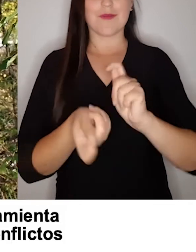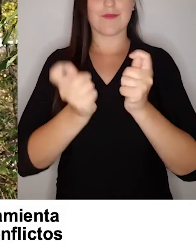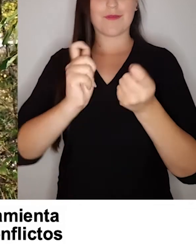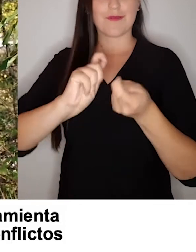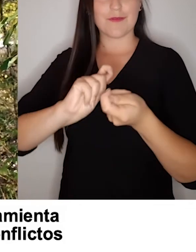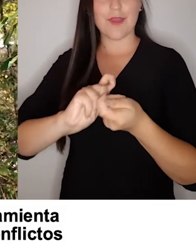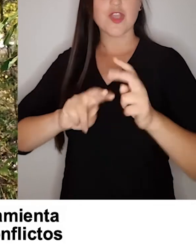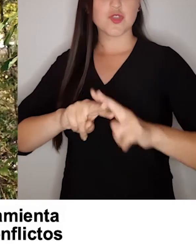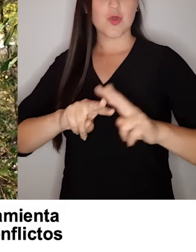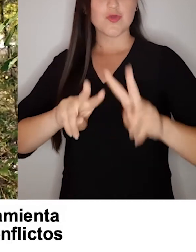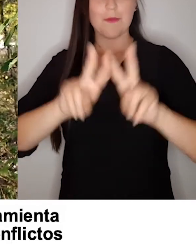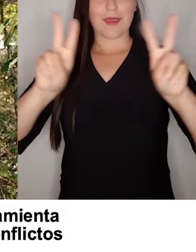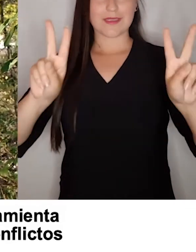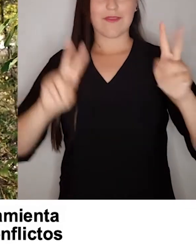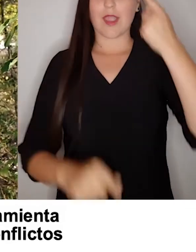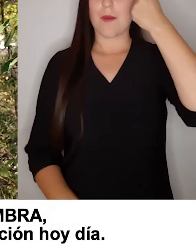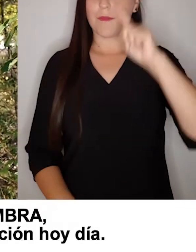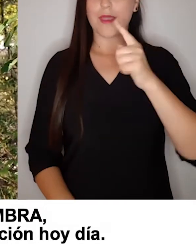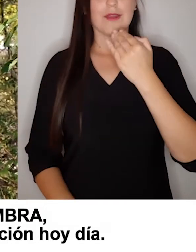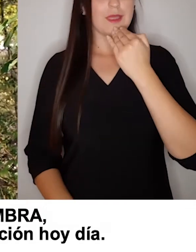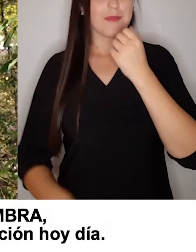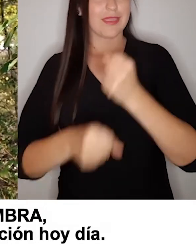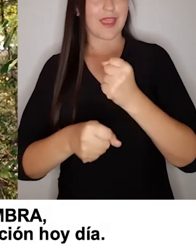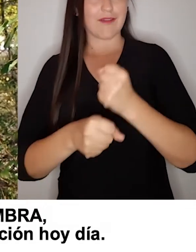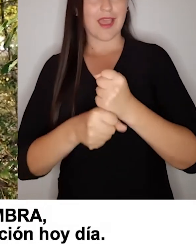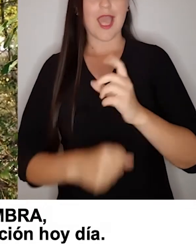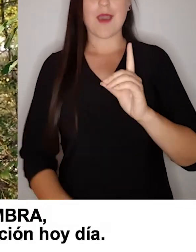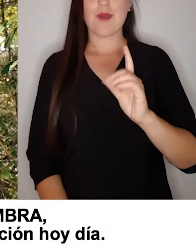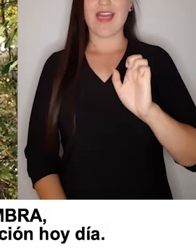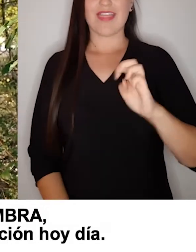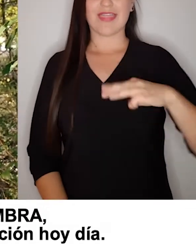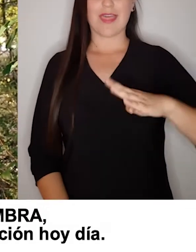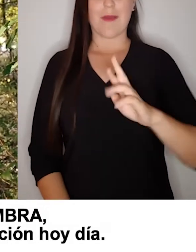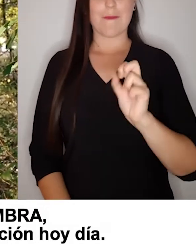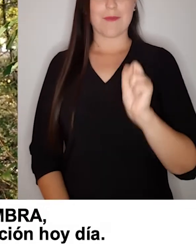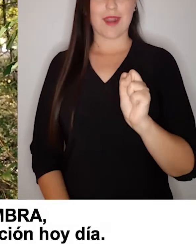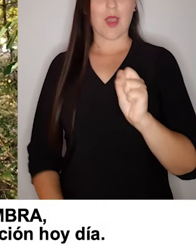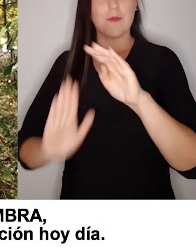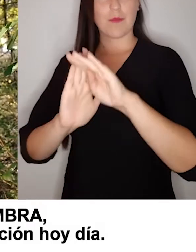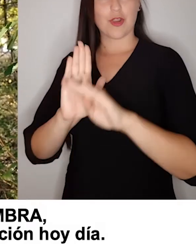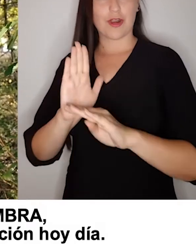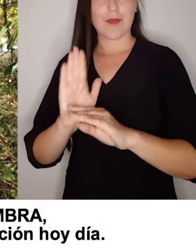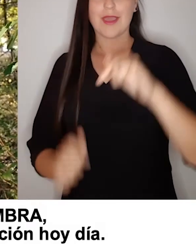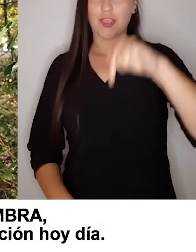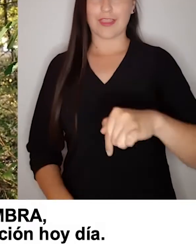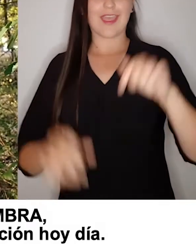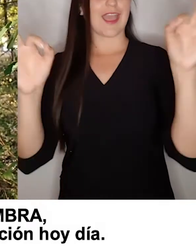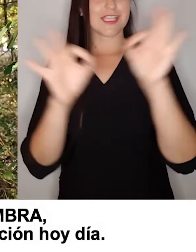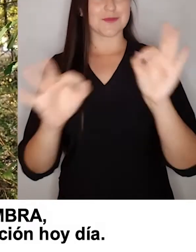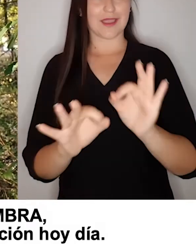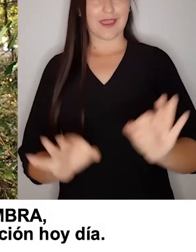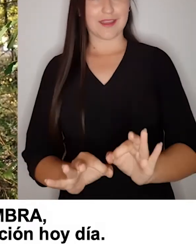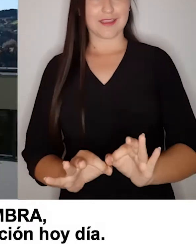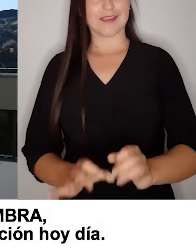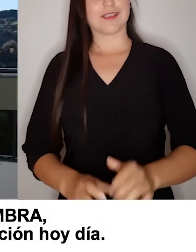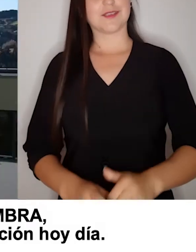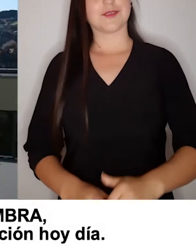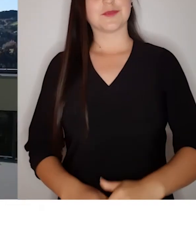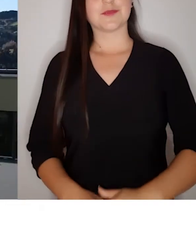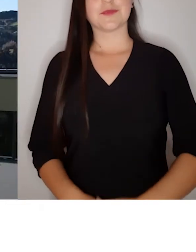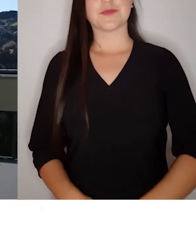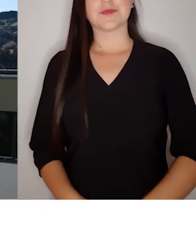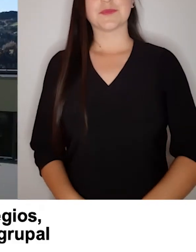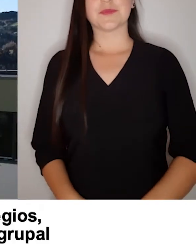for peaceful conflict transformation. But we also work on DEMBRA, a program which I'll give you an introduction to